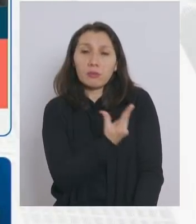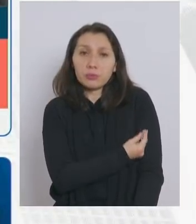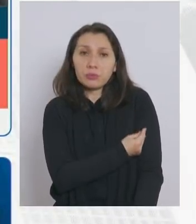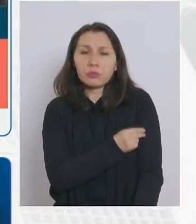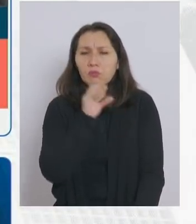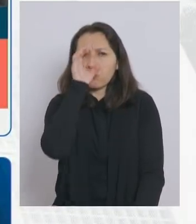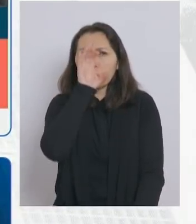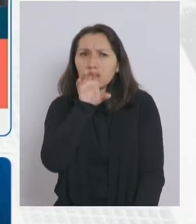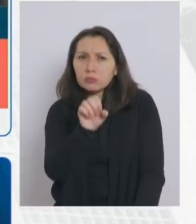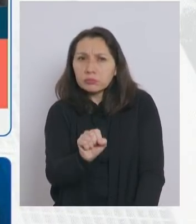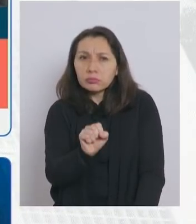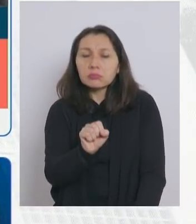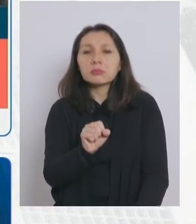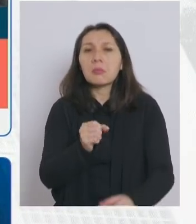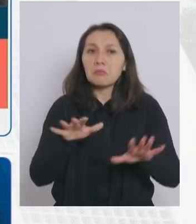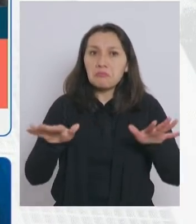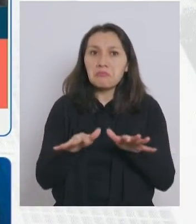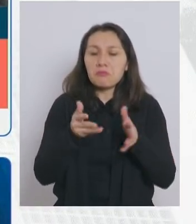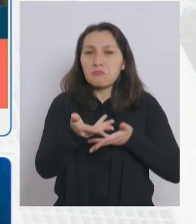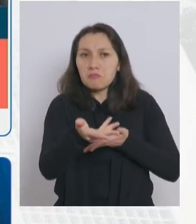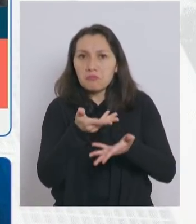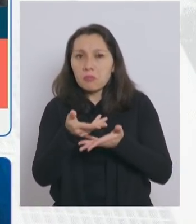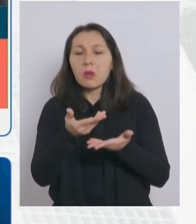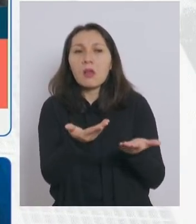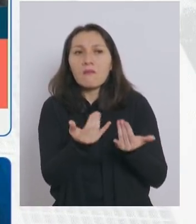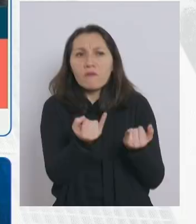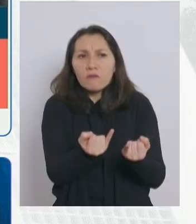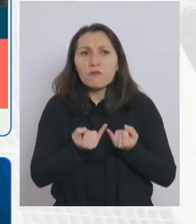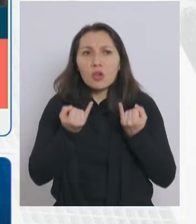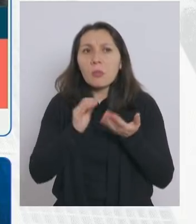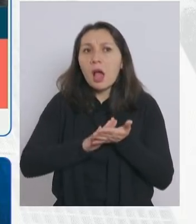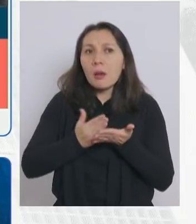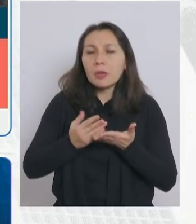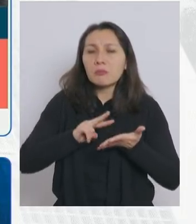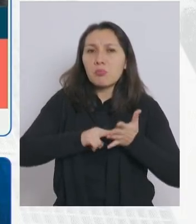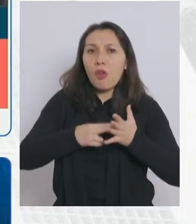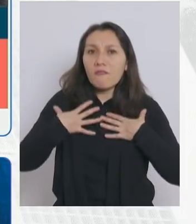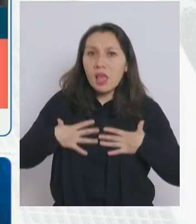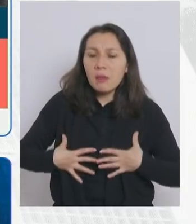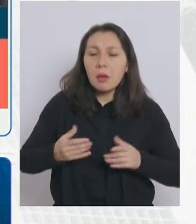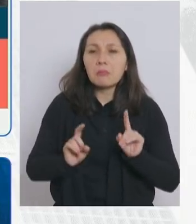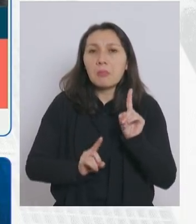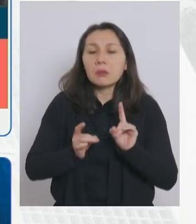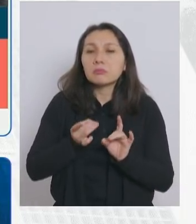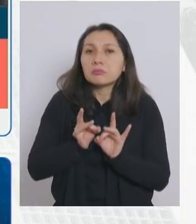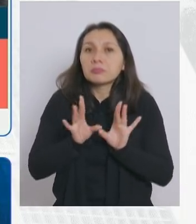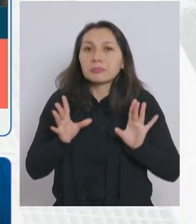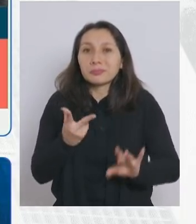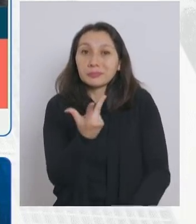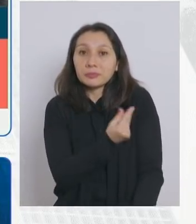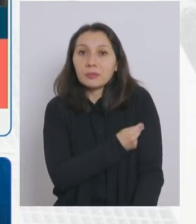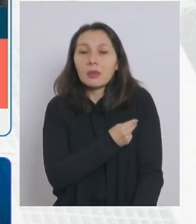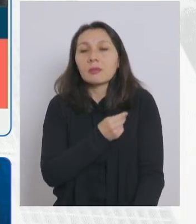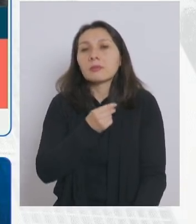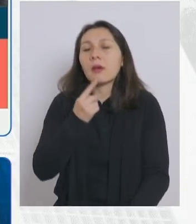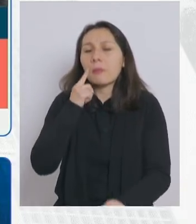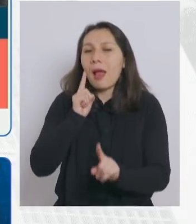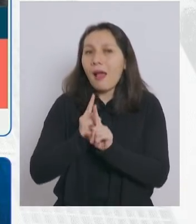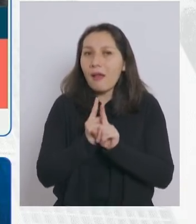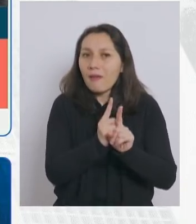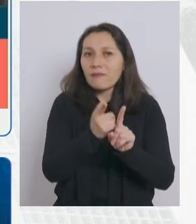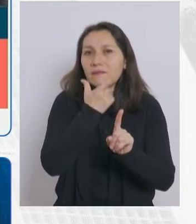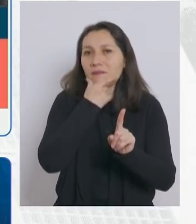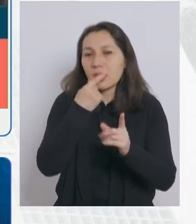buscamos identificar de forma proactiva los efectos adversos que pueda presentar la población para hacer énfasis en el seguimiento